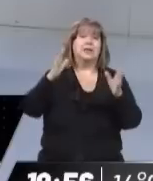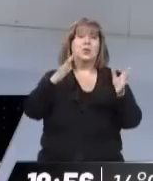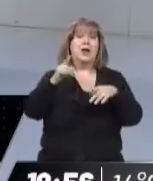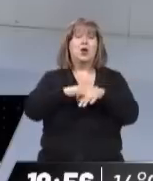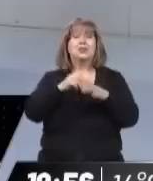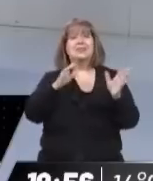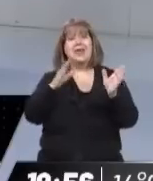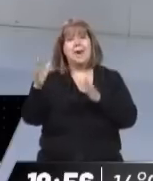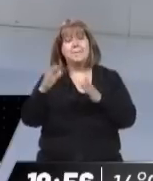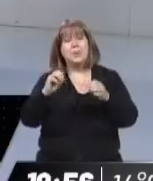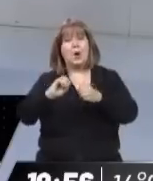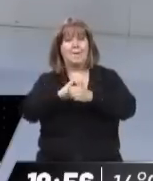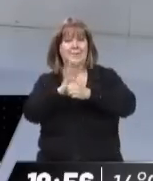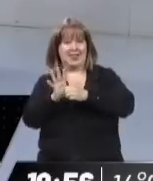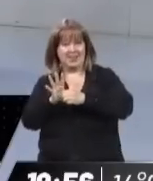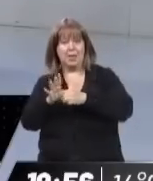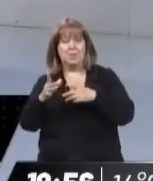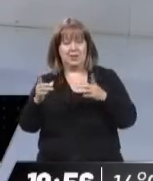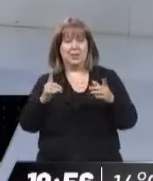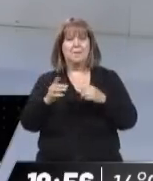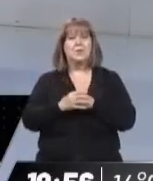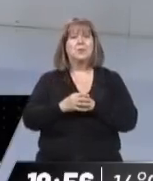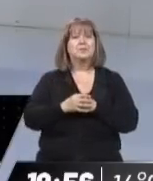Pablo Torres, Don Torres, que tuvo la posibilidad de grabar este tema, ¿no?